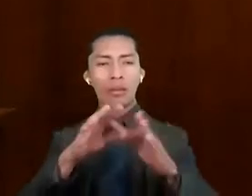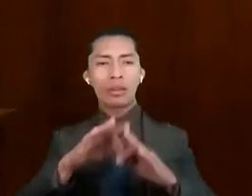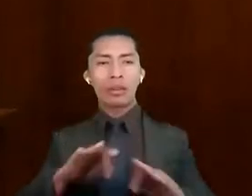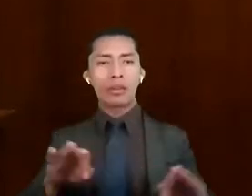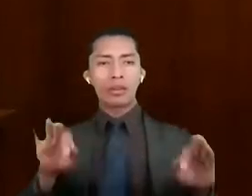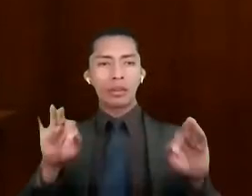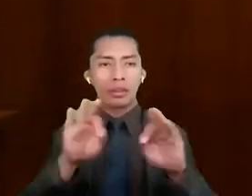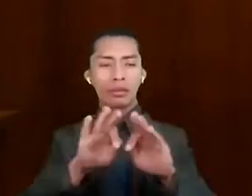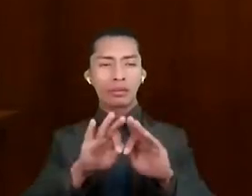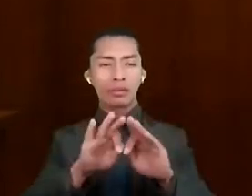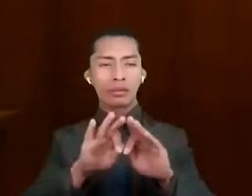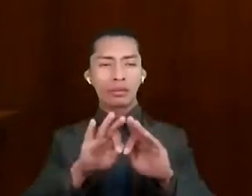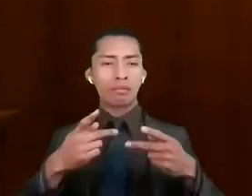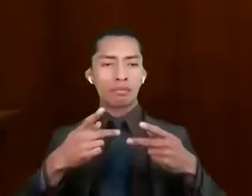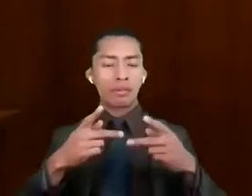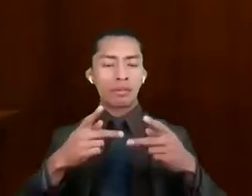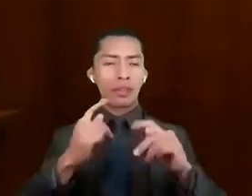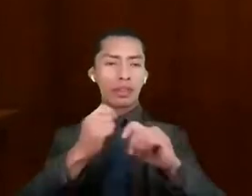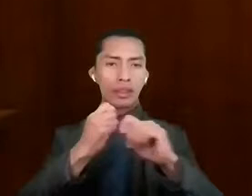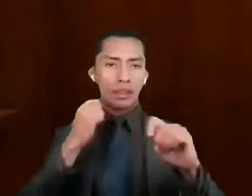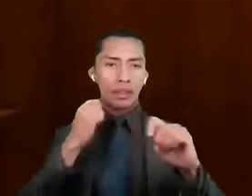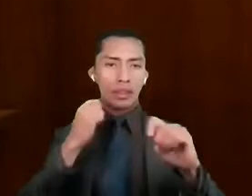transporte y en la vía pública.